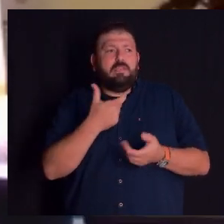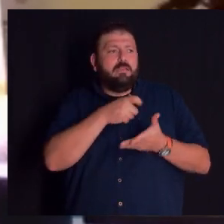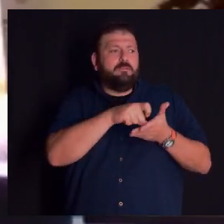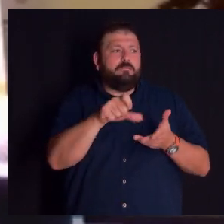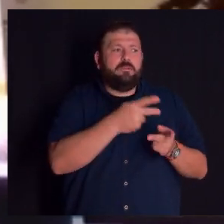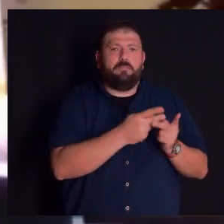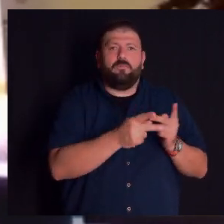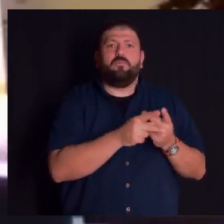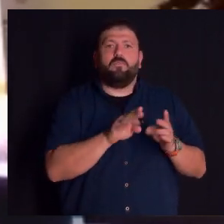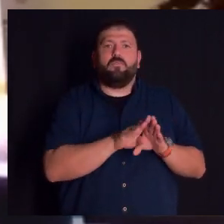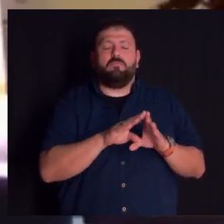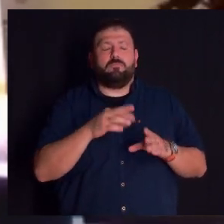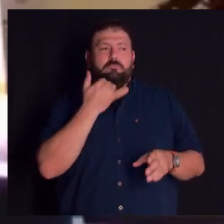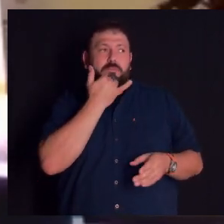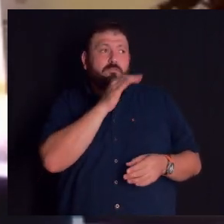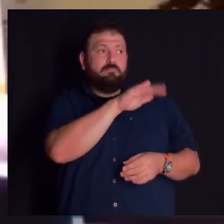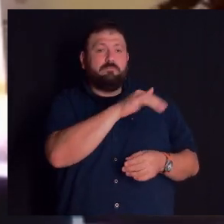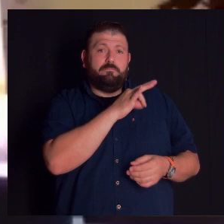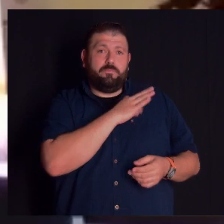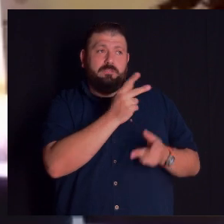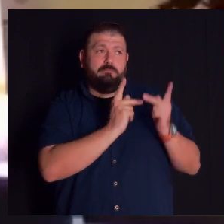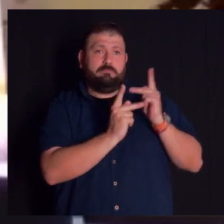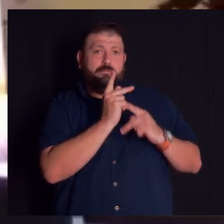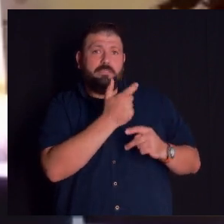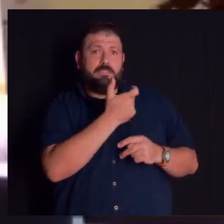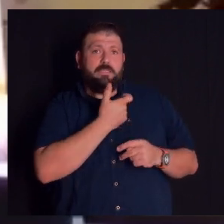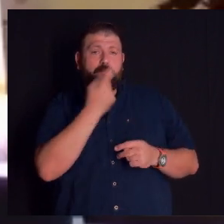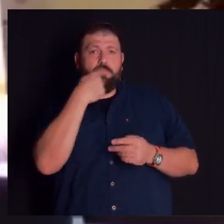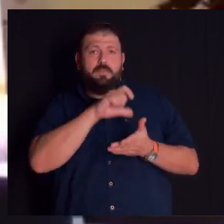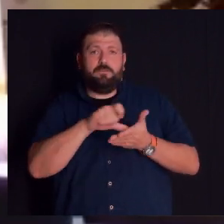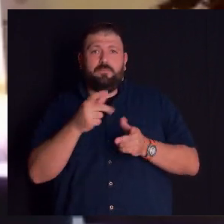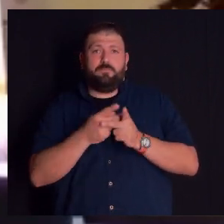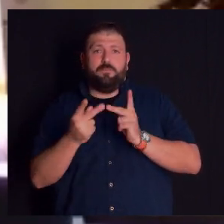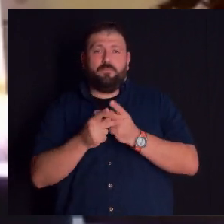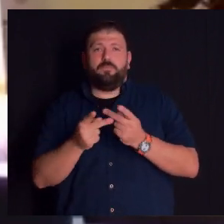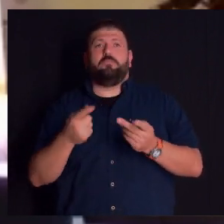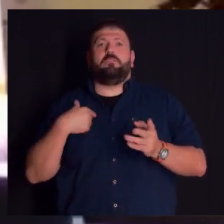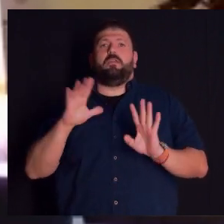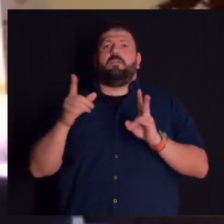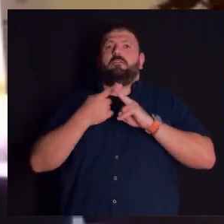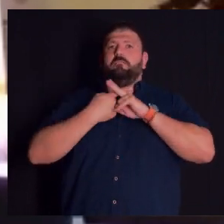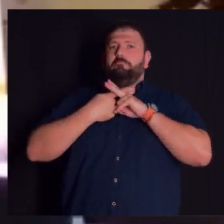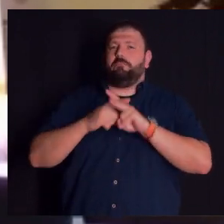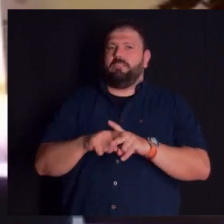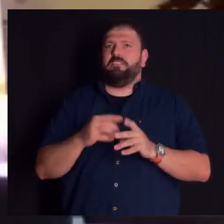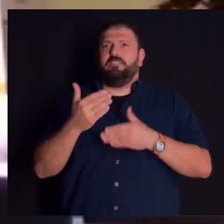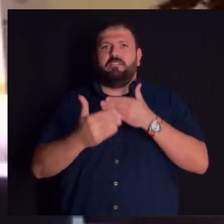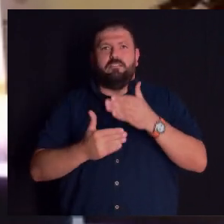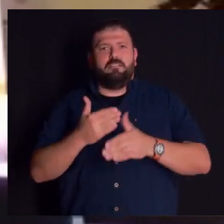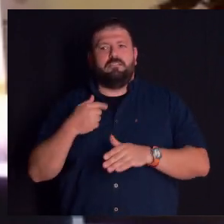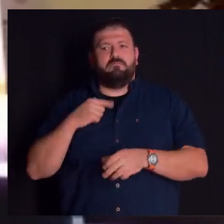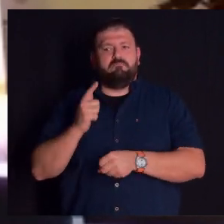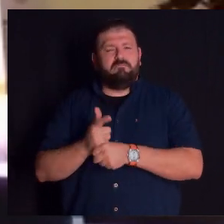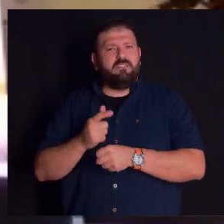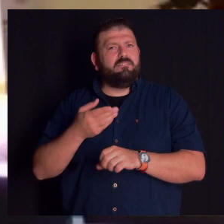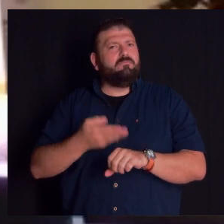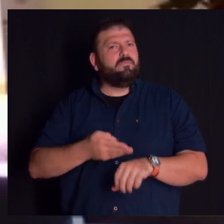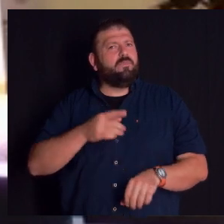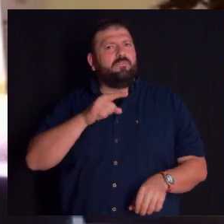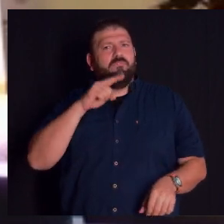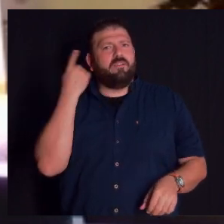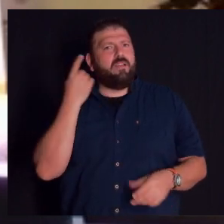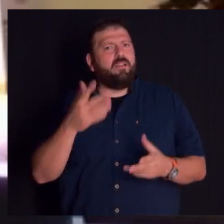buy iniciar not este even a negocio. one Ya product. luego, pues cuando ya I habíamos asked for iniciado money este and negocio, bought me the di cuenta first que era product. más fácil. So Me di then